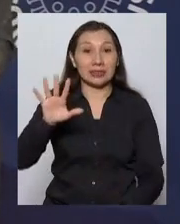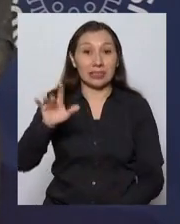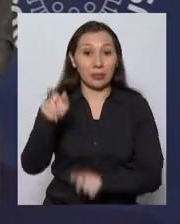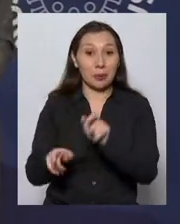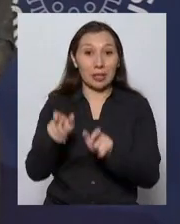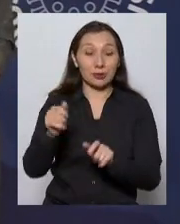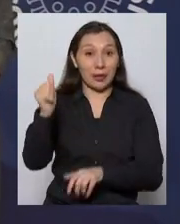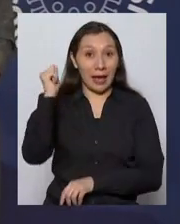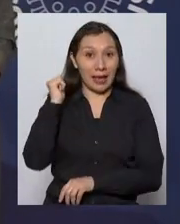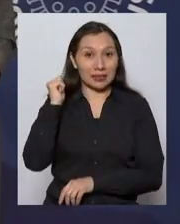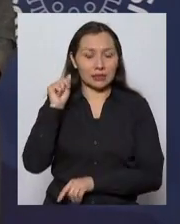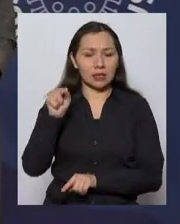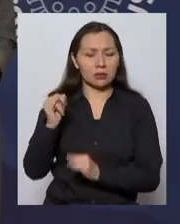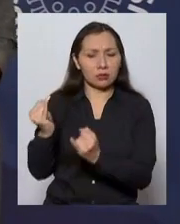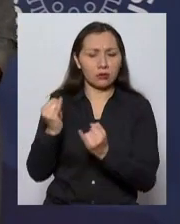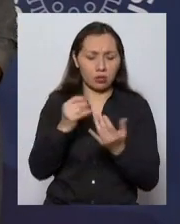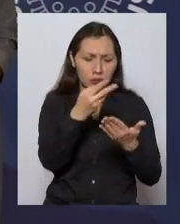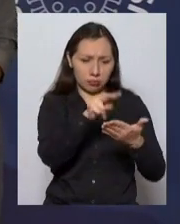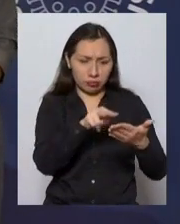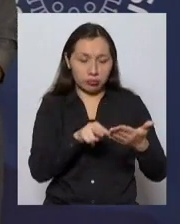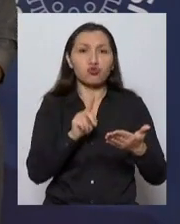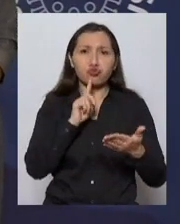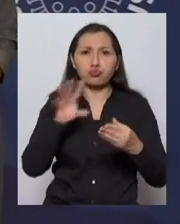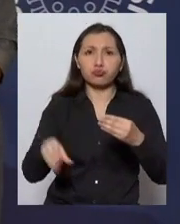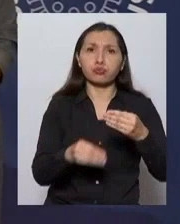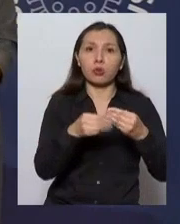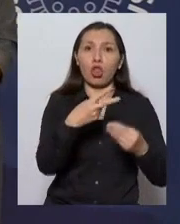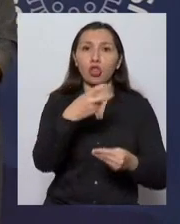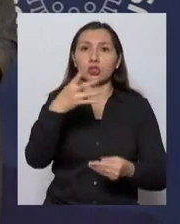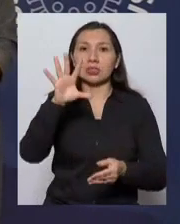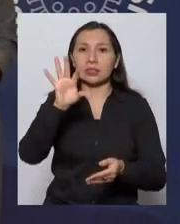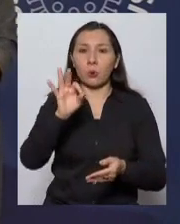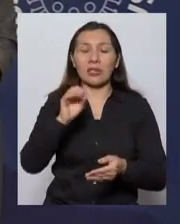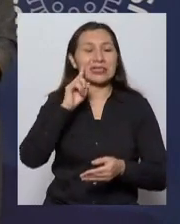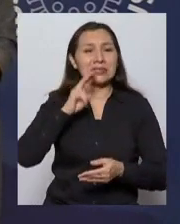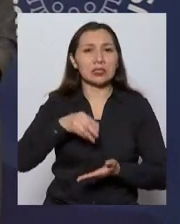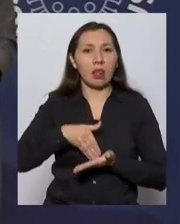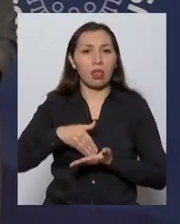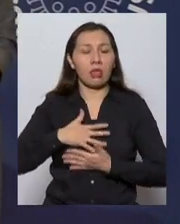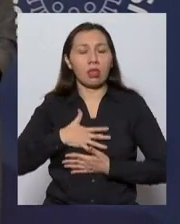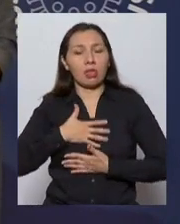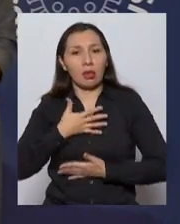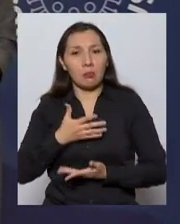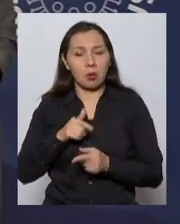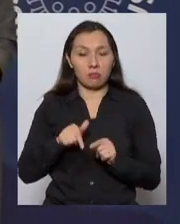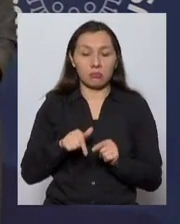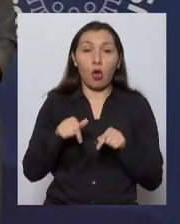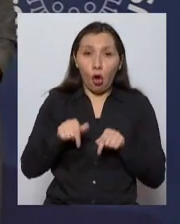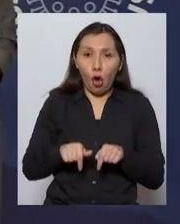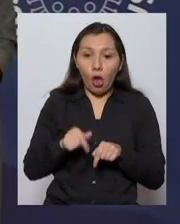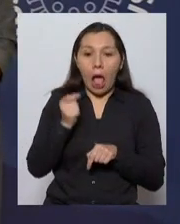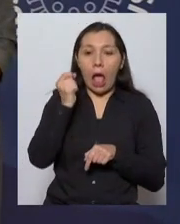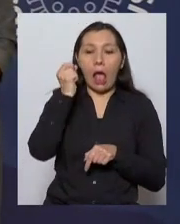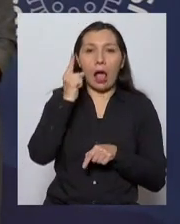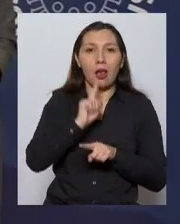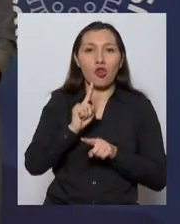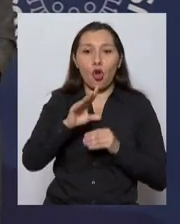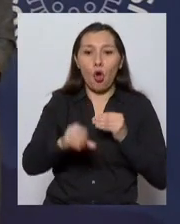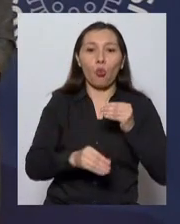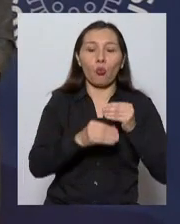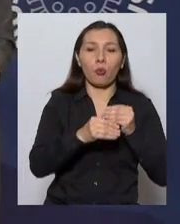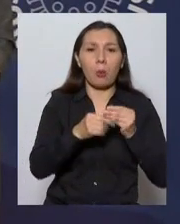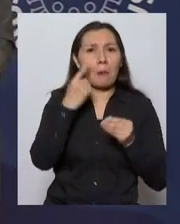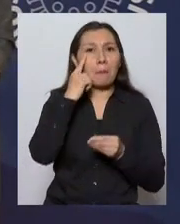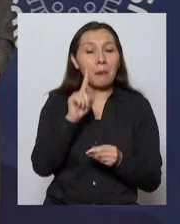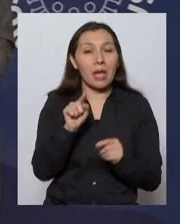14.885 casos. En este reporte se están sumando los 250 casos asintomáticos que hoy, ya entendemos, no se habían sumado.